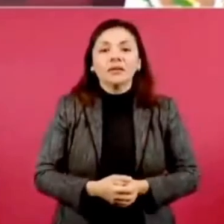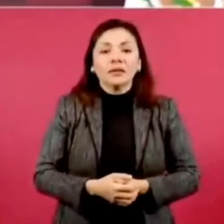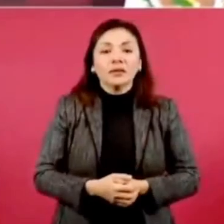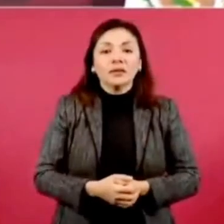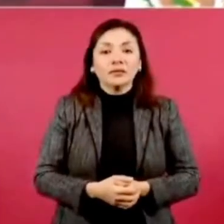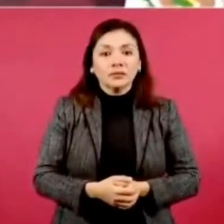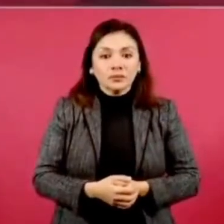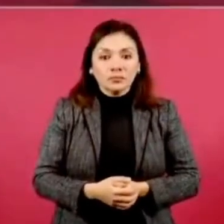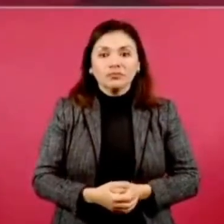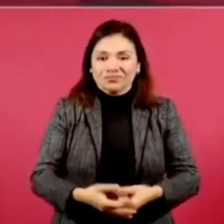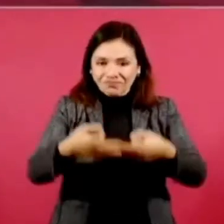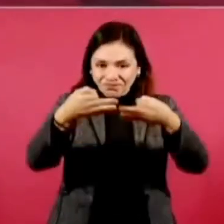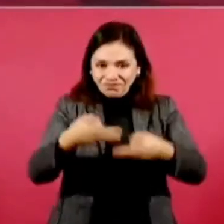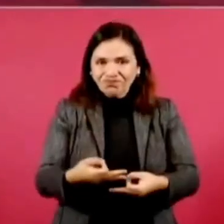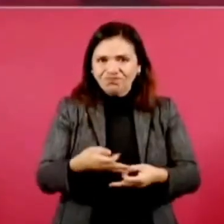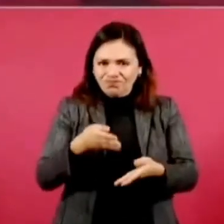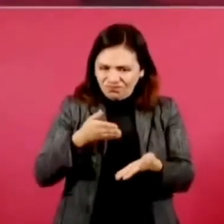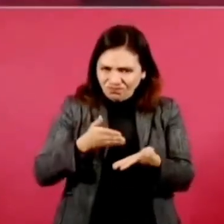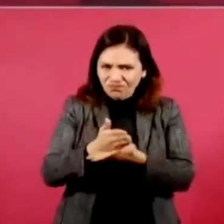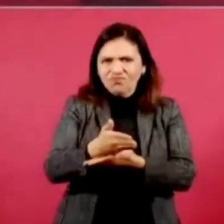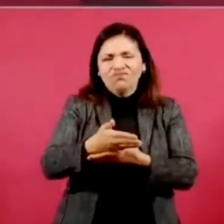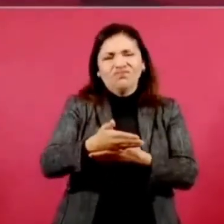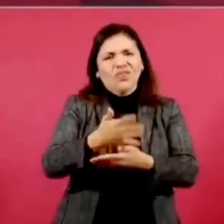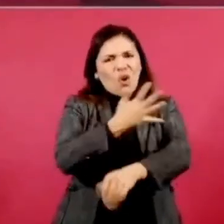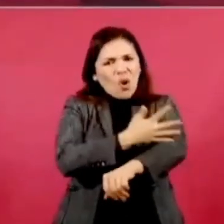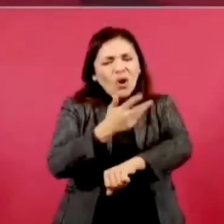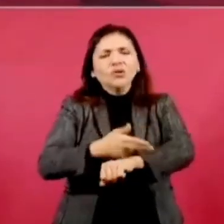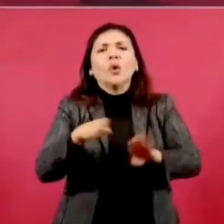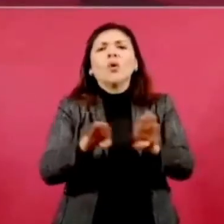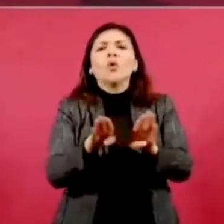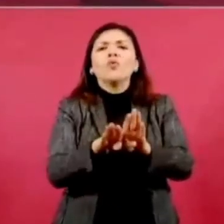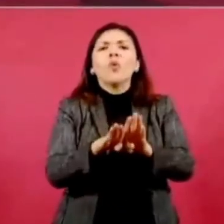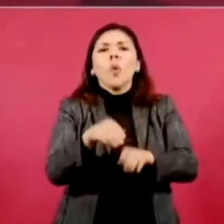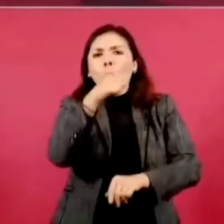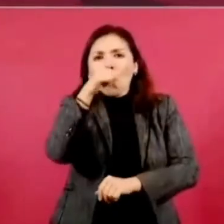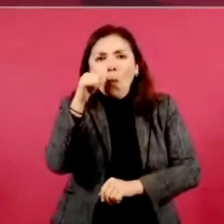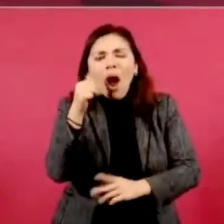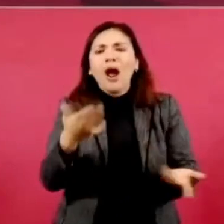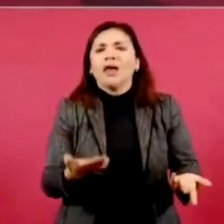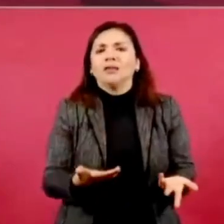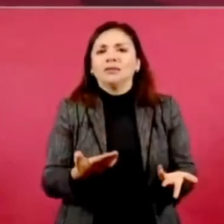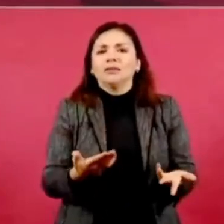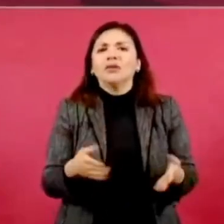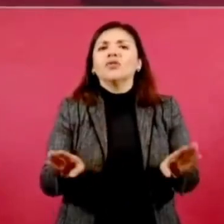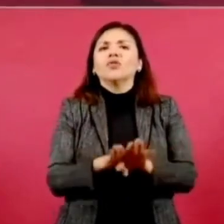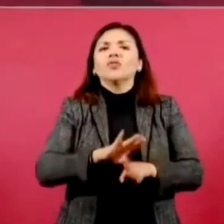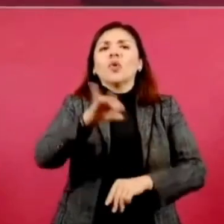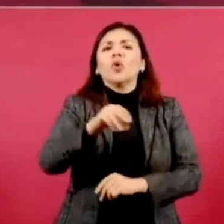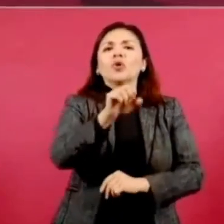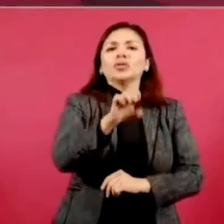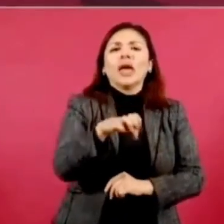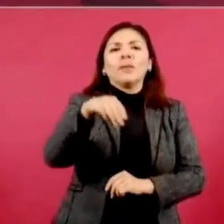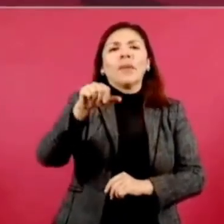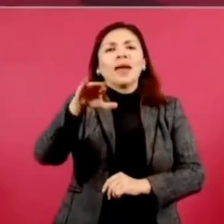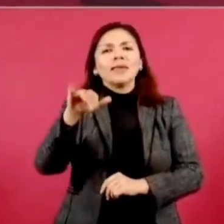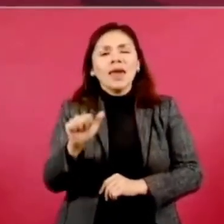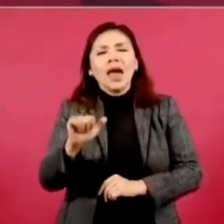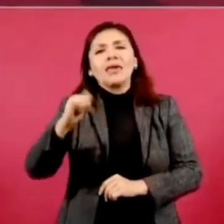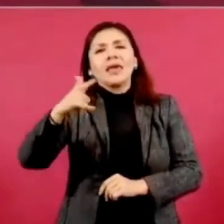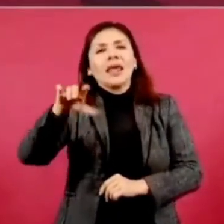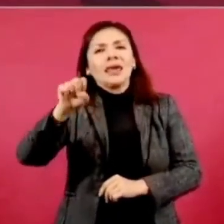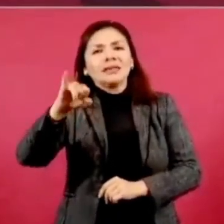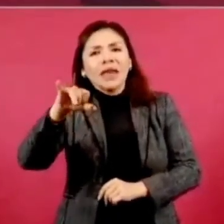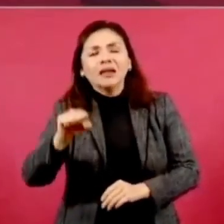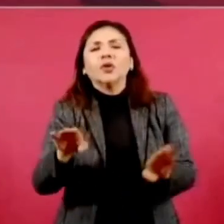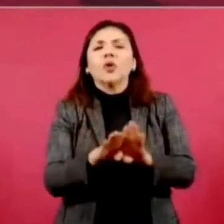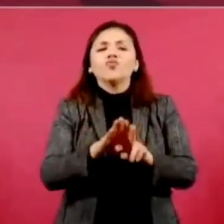con la rectitud de Juárez, con la rectitud de José María Iglesias, con la rectitud de